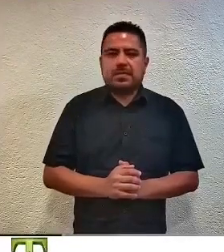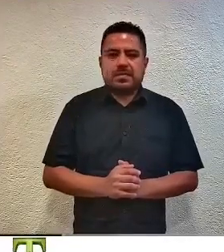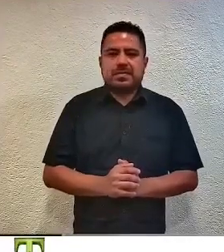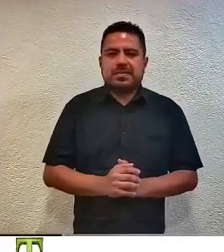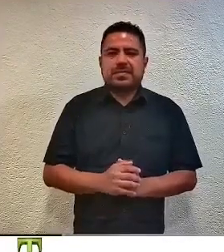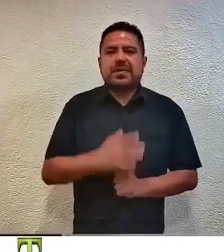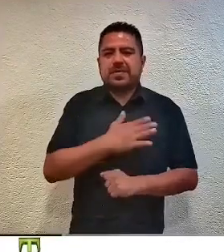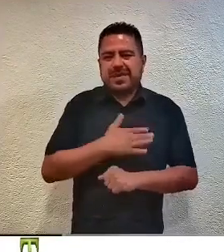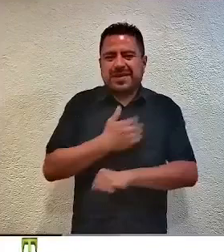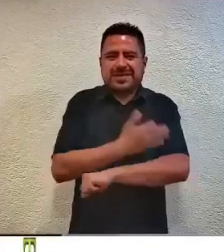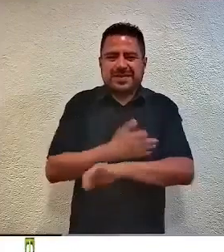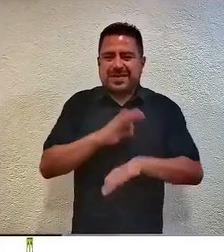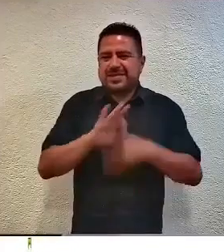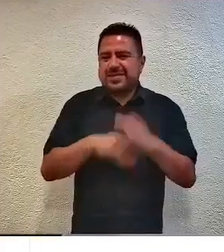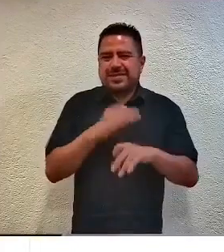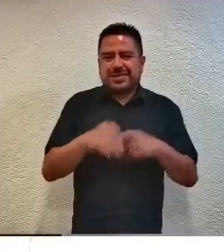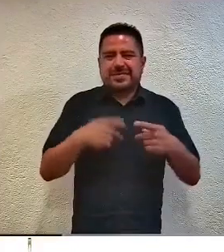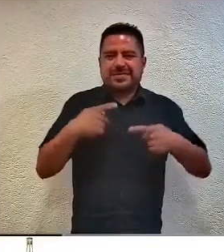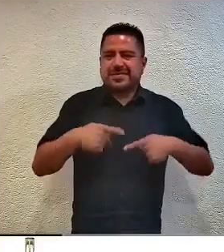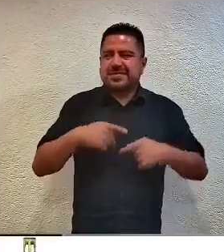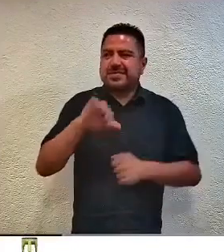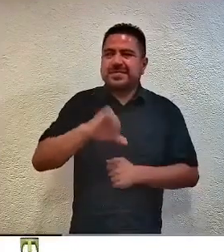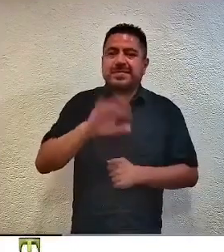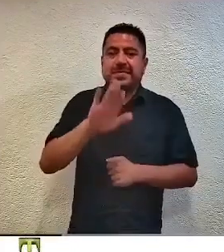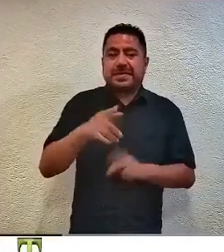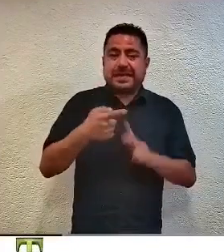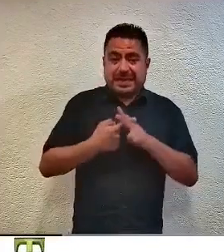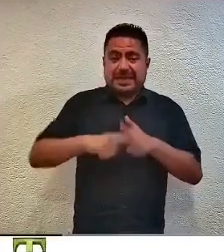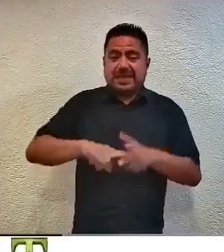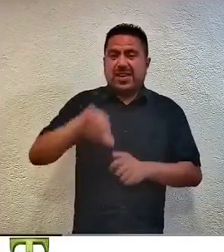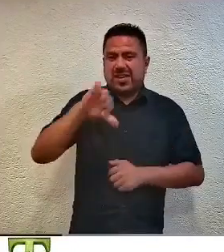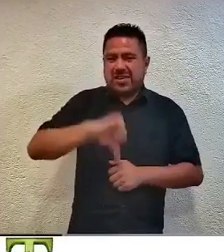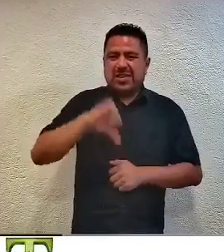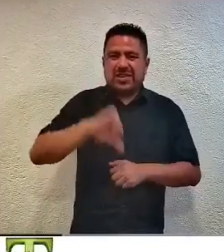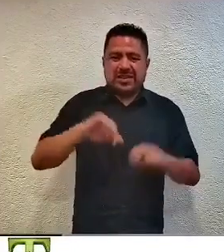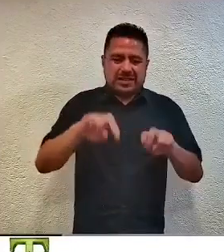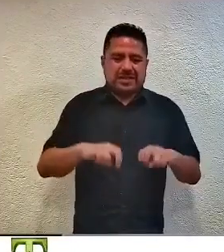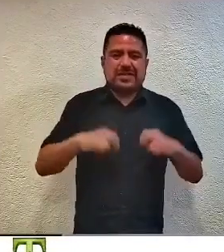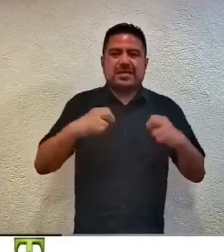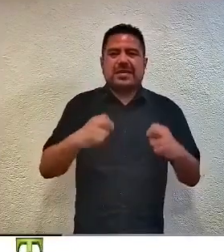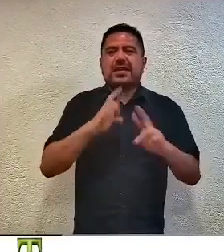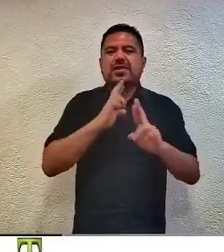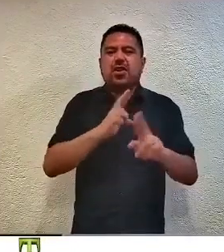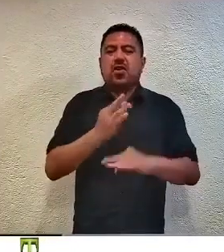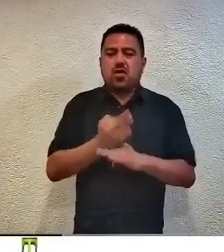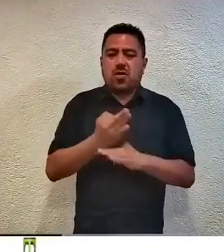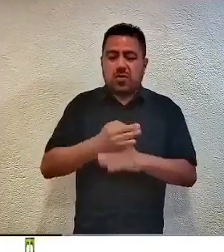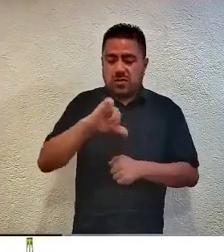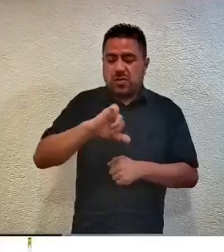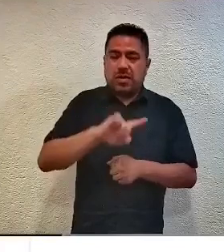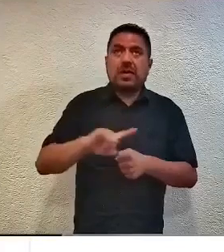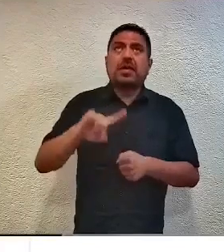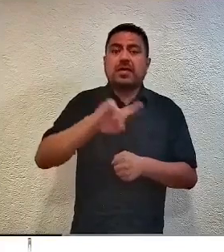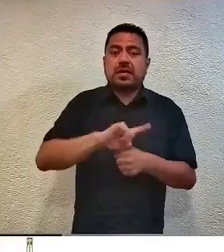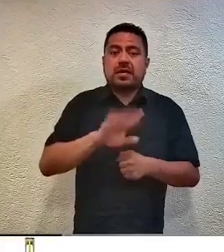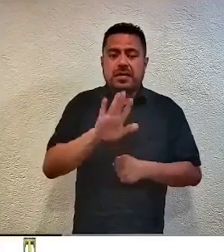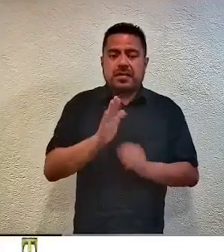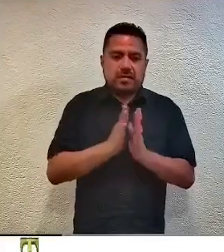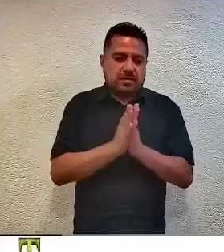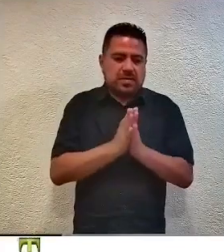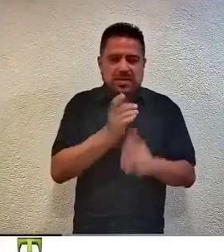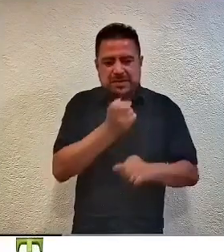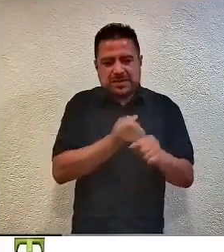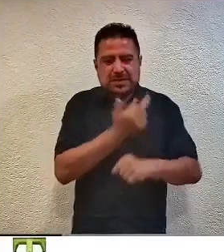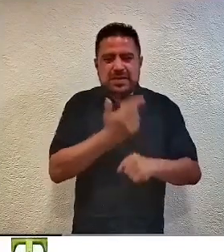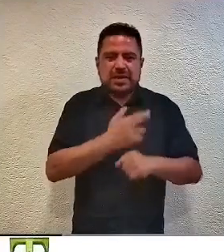Buenas tardes a todas y a todos. A efecto de iniciar la sesión de resolución convocada para esta fecha, solicito al